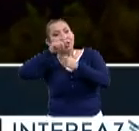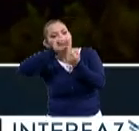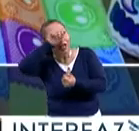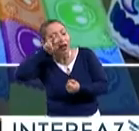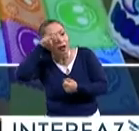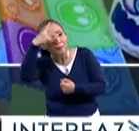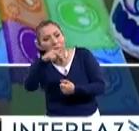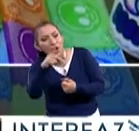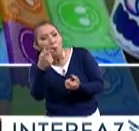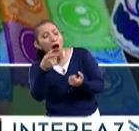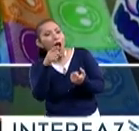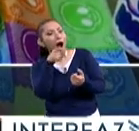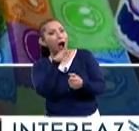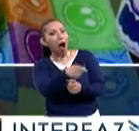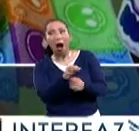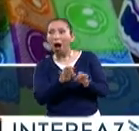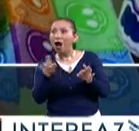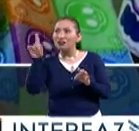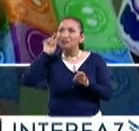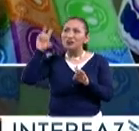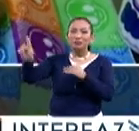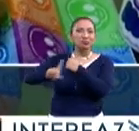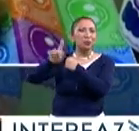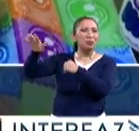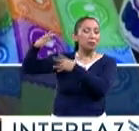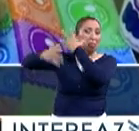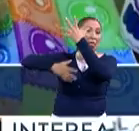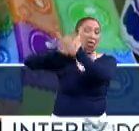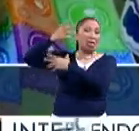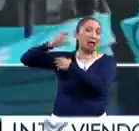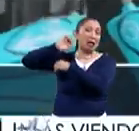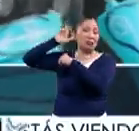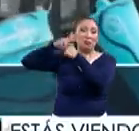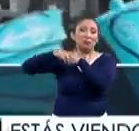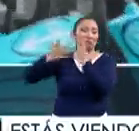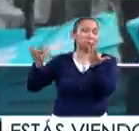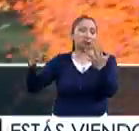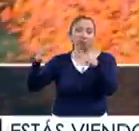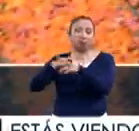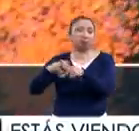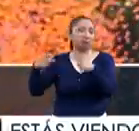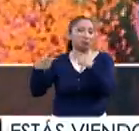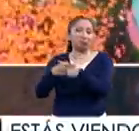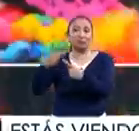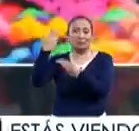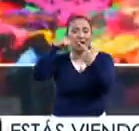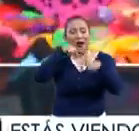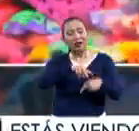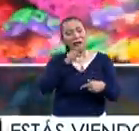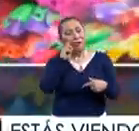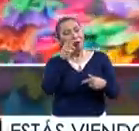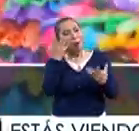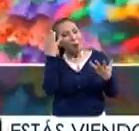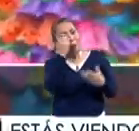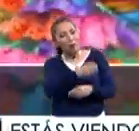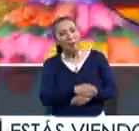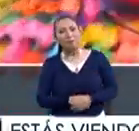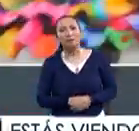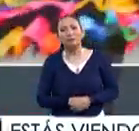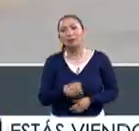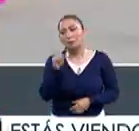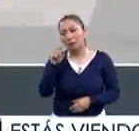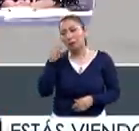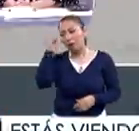mexicano como un punto de referencia ante la crisis del primer mundo. Es cierto. Vienen para acá y otros lugares. Sí, es cierto. Desde